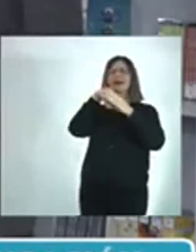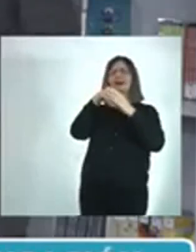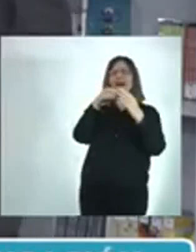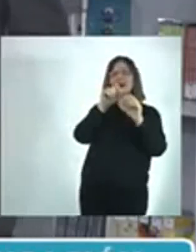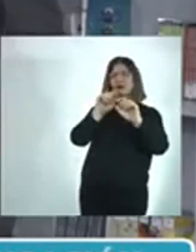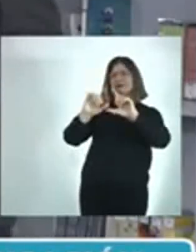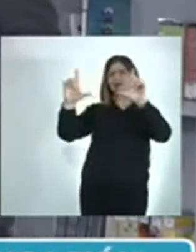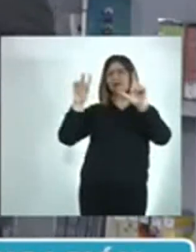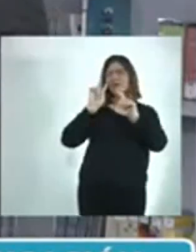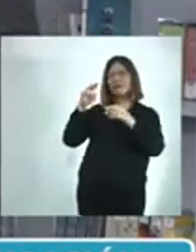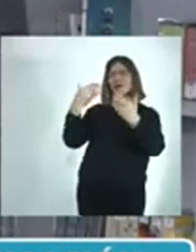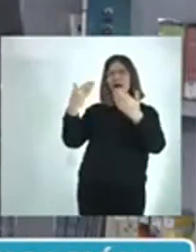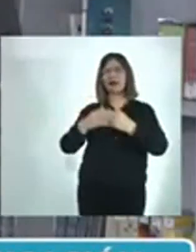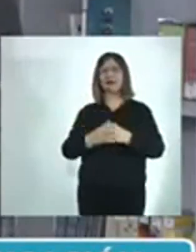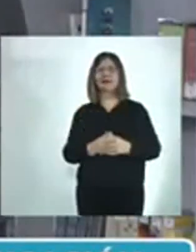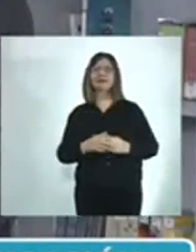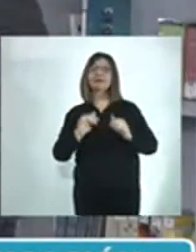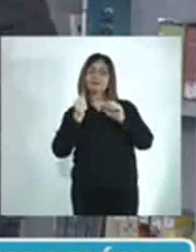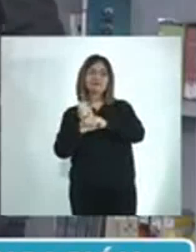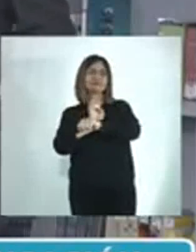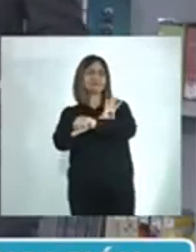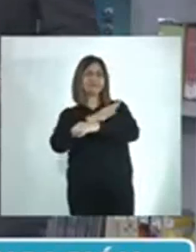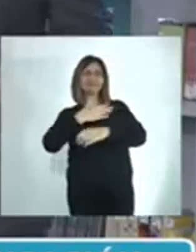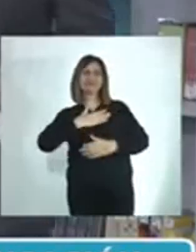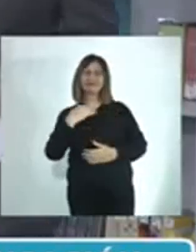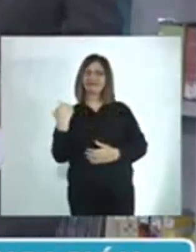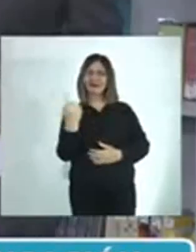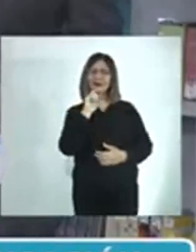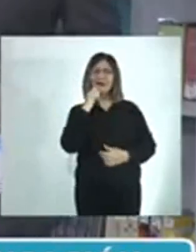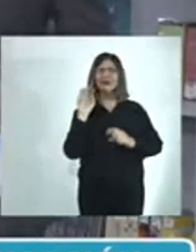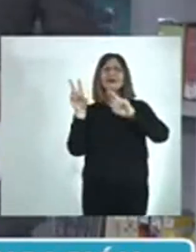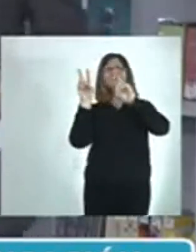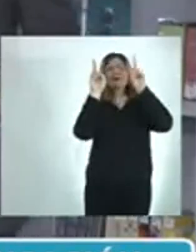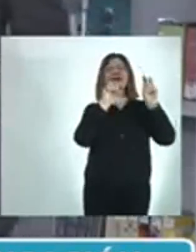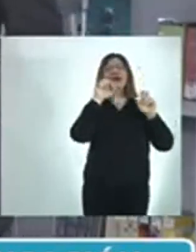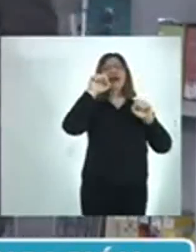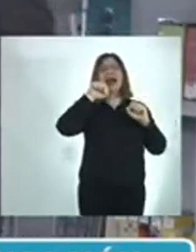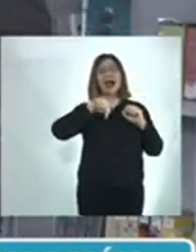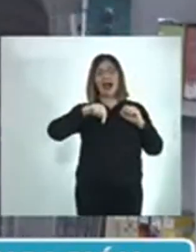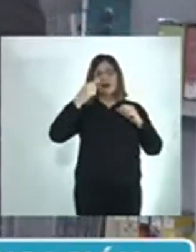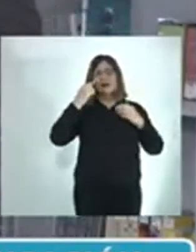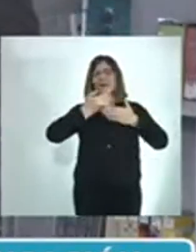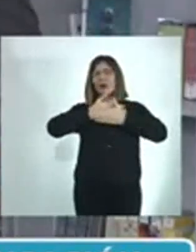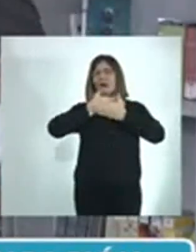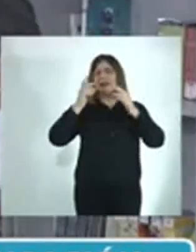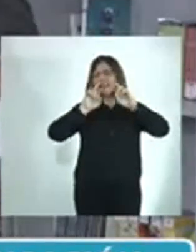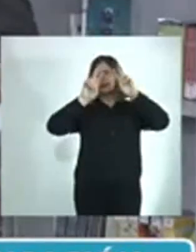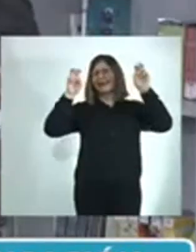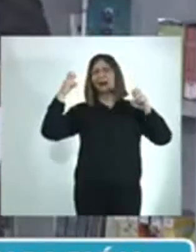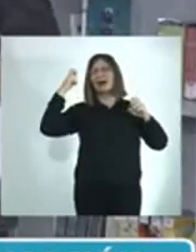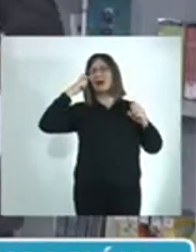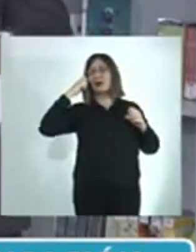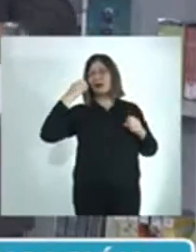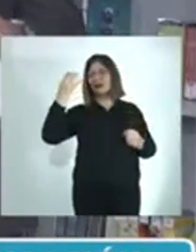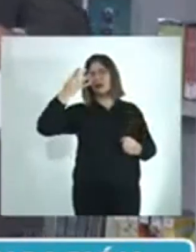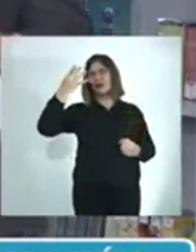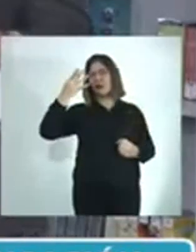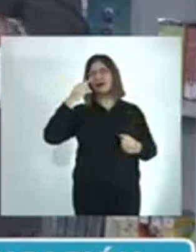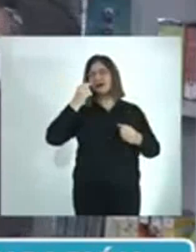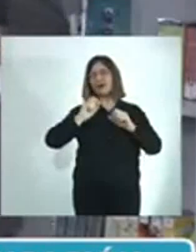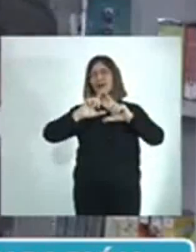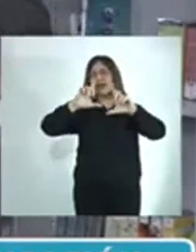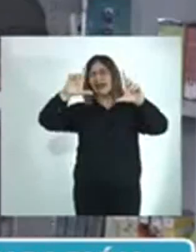nuestra plataforma. Exactamente, muy emotivo, ¿no? Muy emotivo. Bueno, estamos en este cuarto congreso de educación totalmente digital.